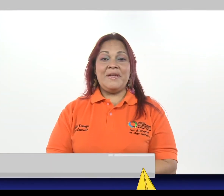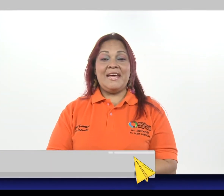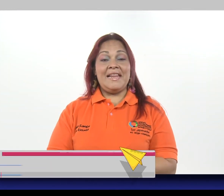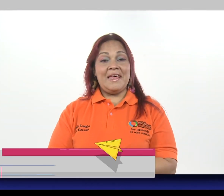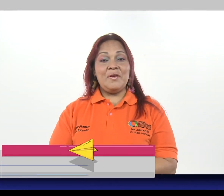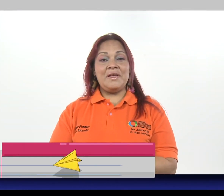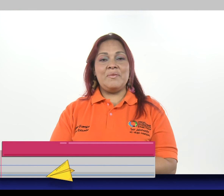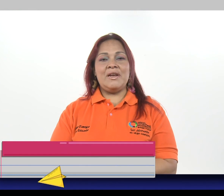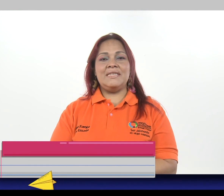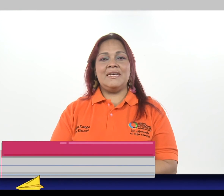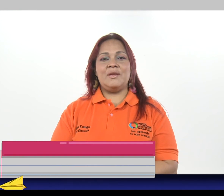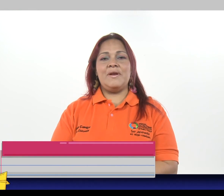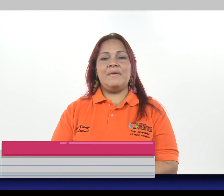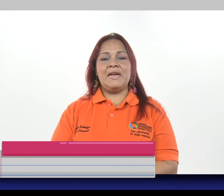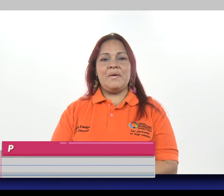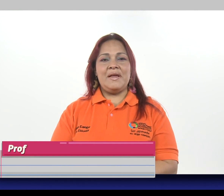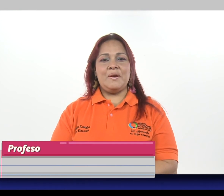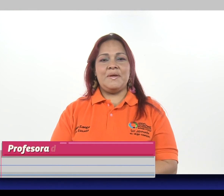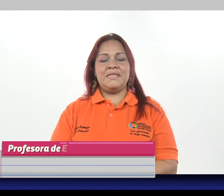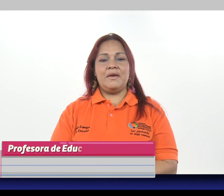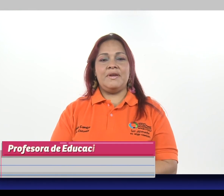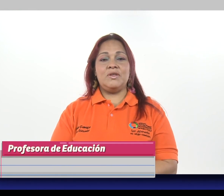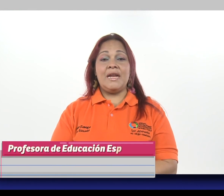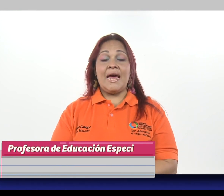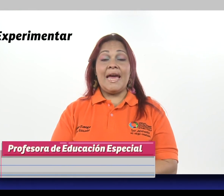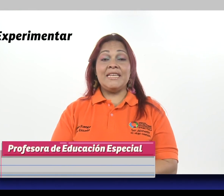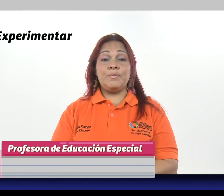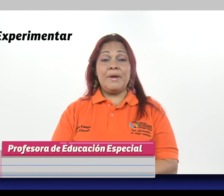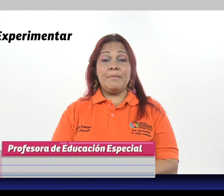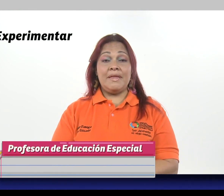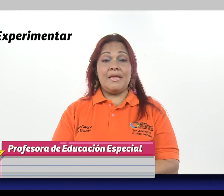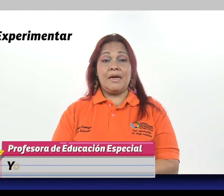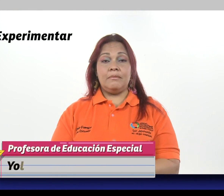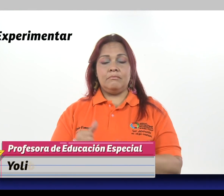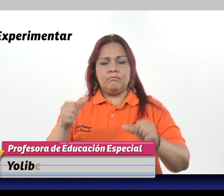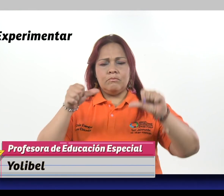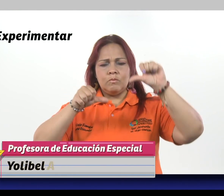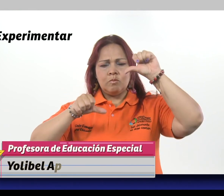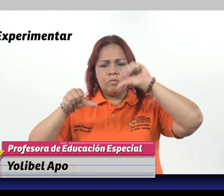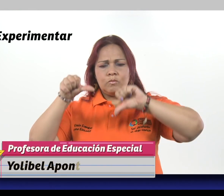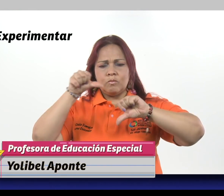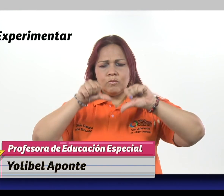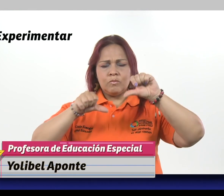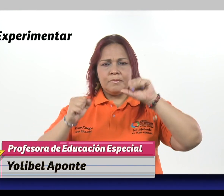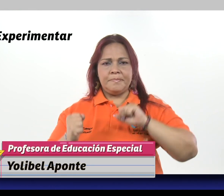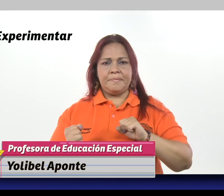Hola familia, el día de hoy tenemos las siguientes palabras claves en lengua de señas venezolana. Experimentar,